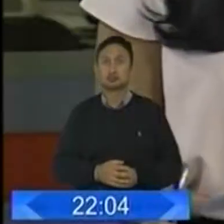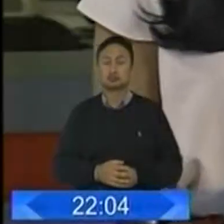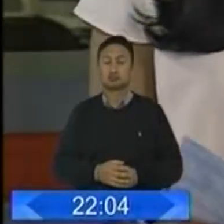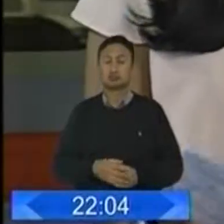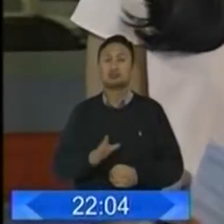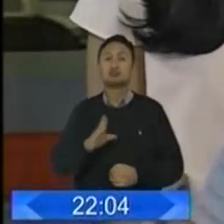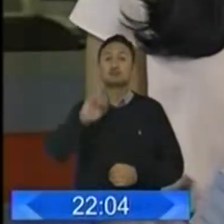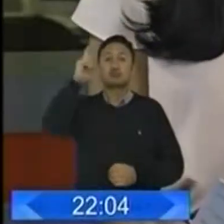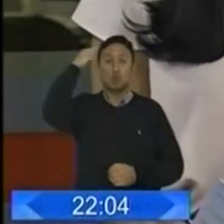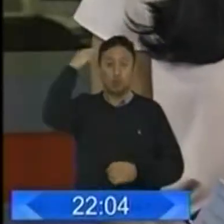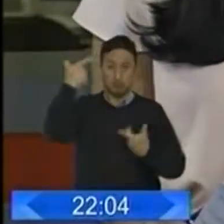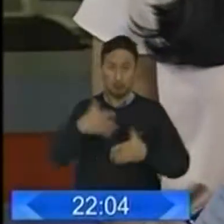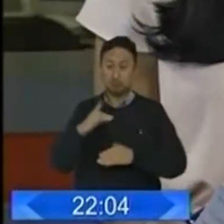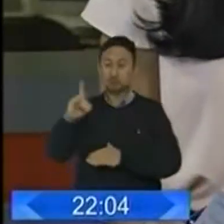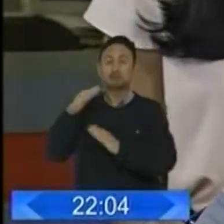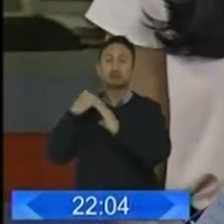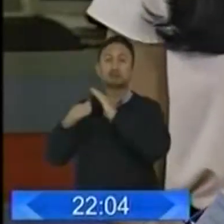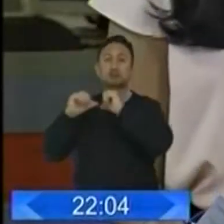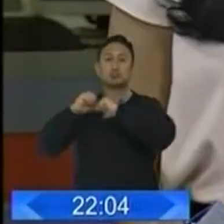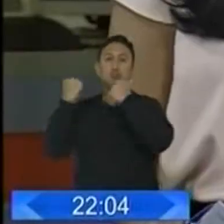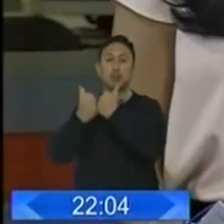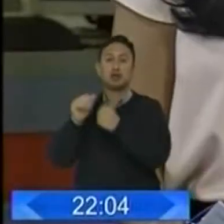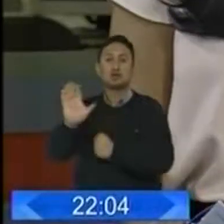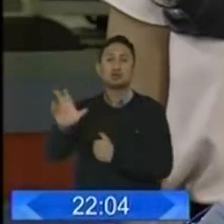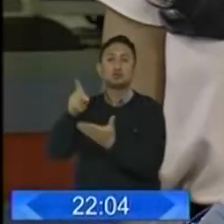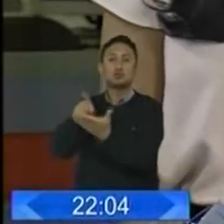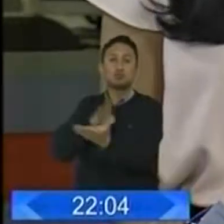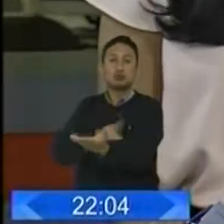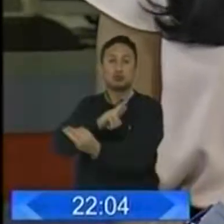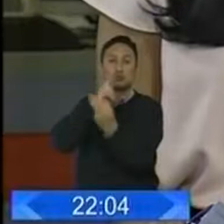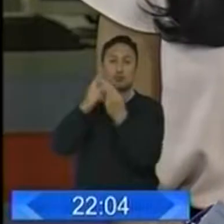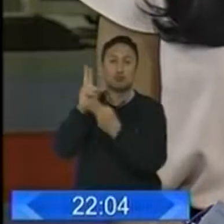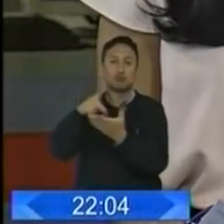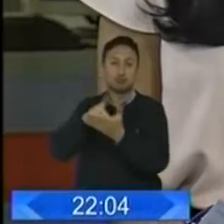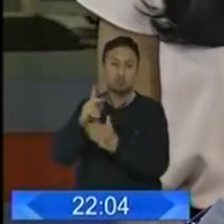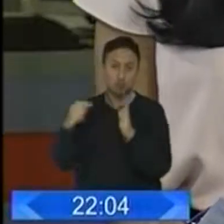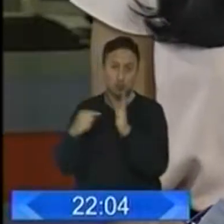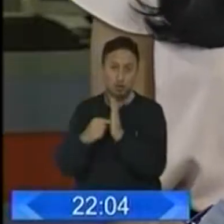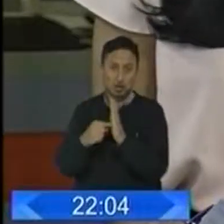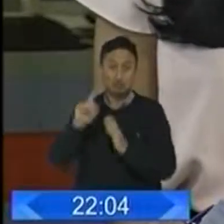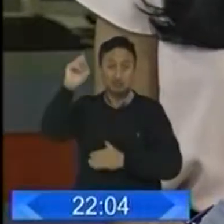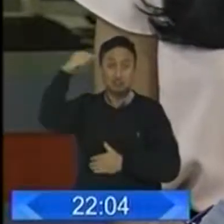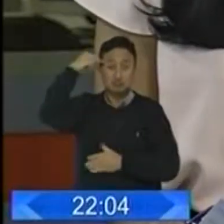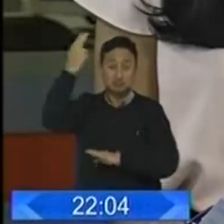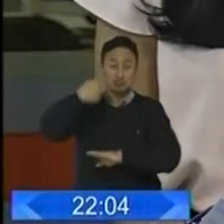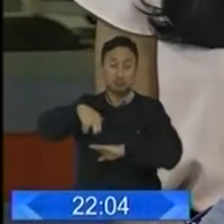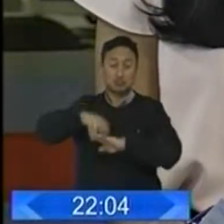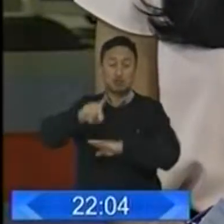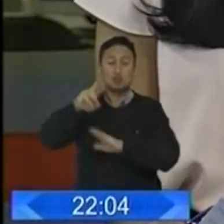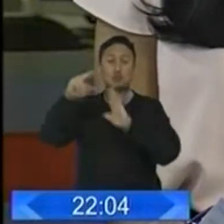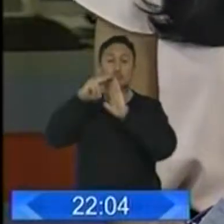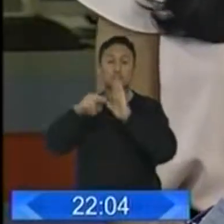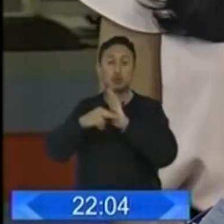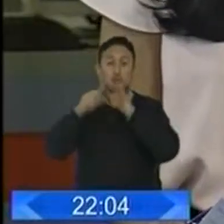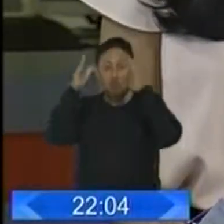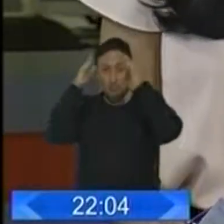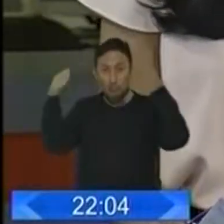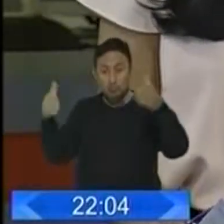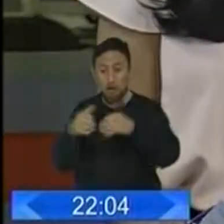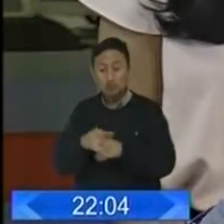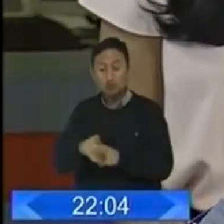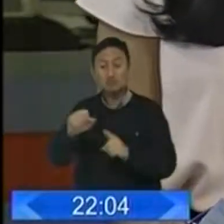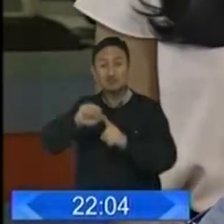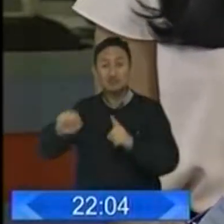El Ejecutivo remitió a la Asamblea Nacional el proyecto de reformas tributarias. De acuerdo al Gobierno Nacional, esta normativa busca modernizar el